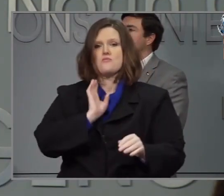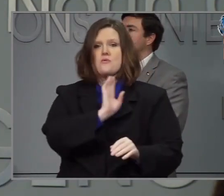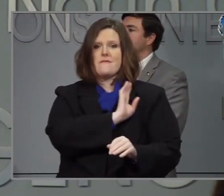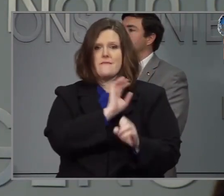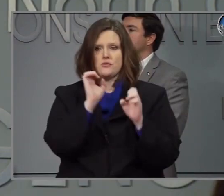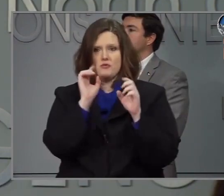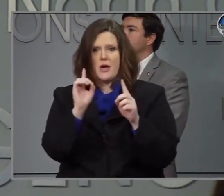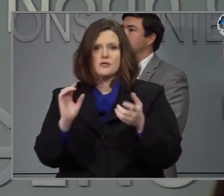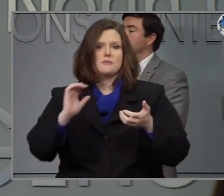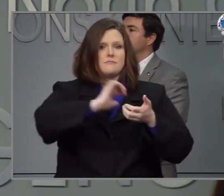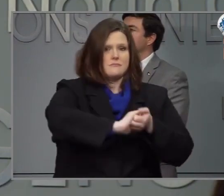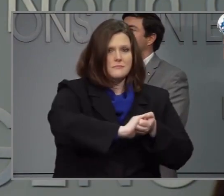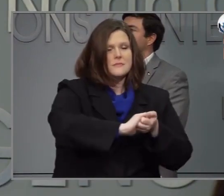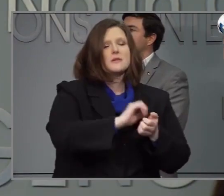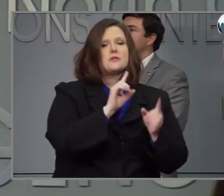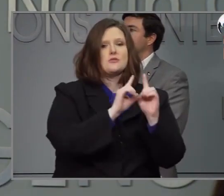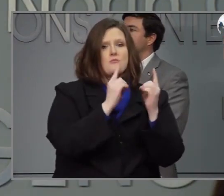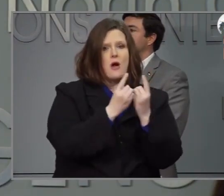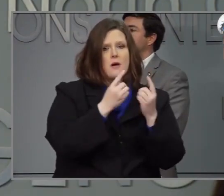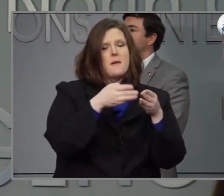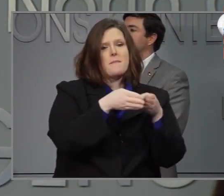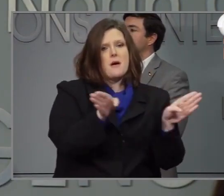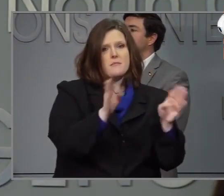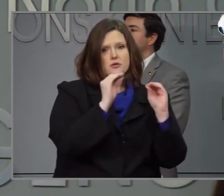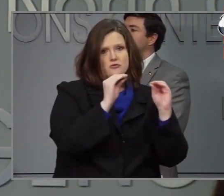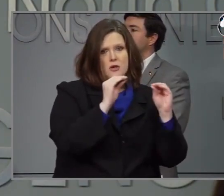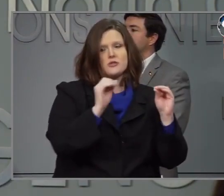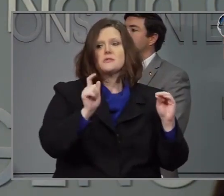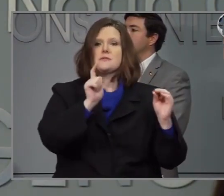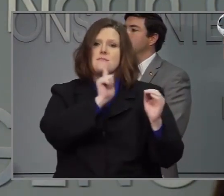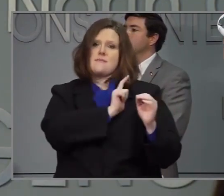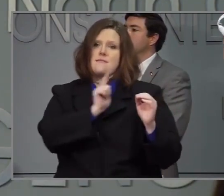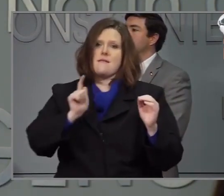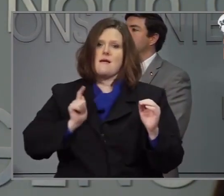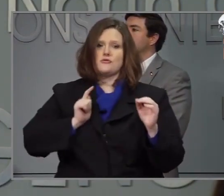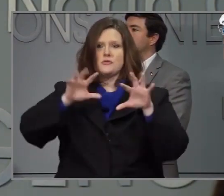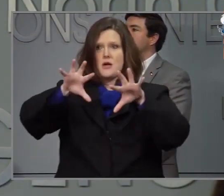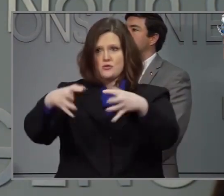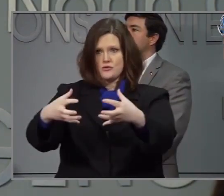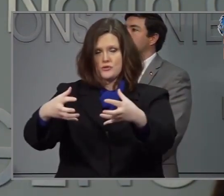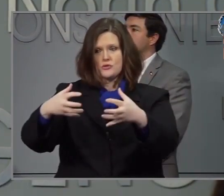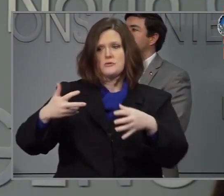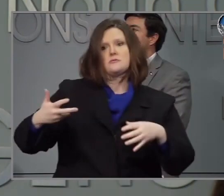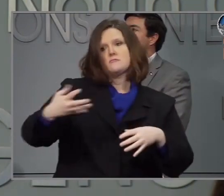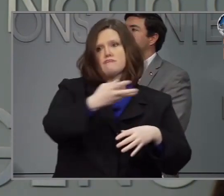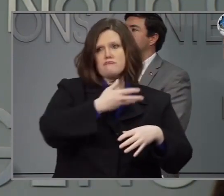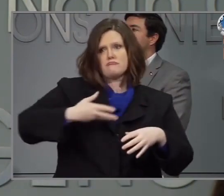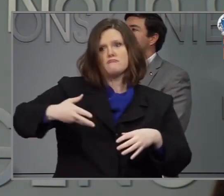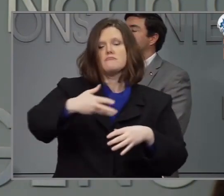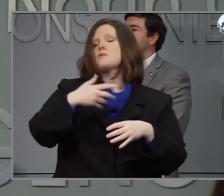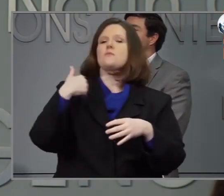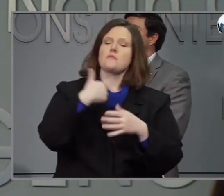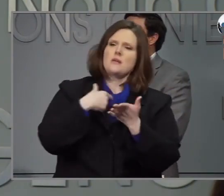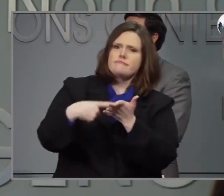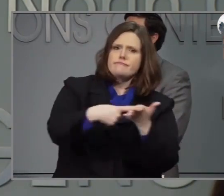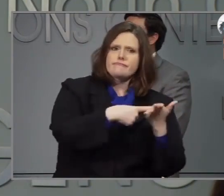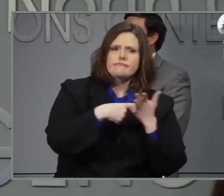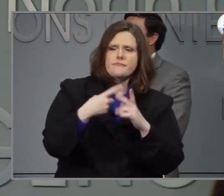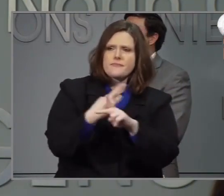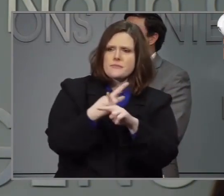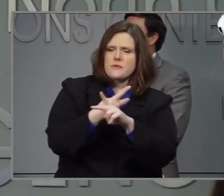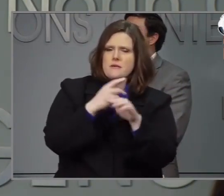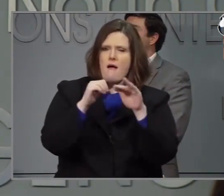colaboración con el departamento de instrucción pública y a los legisladores que creen un plan